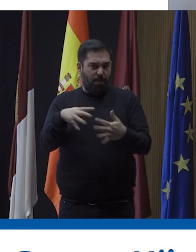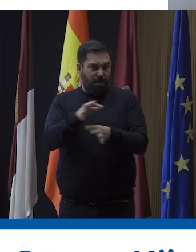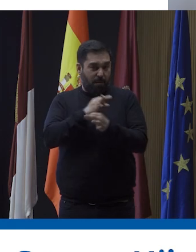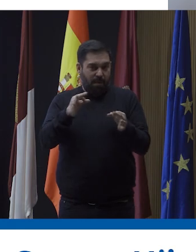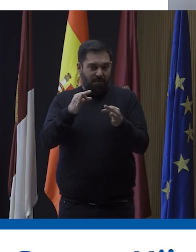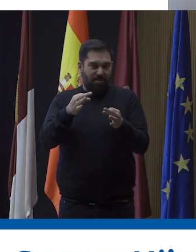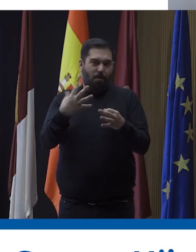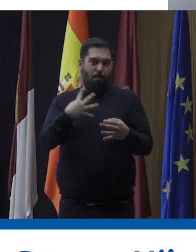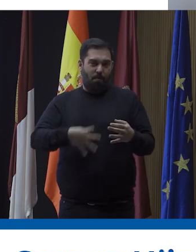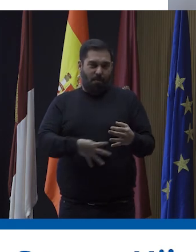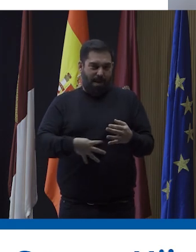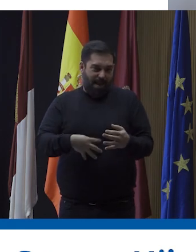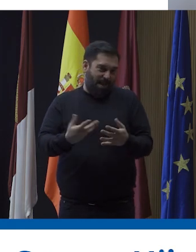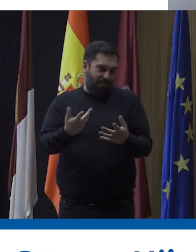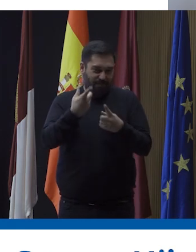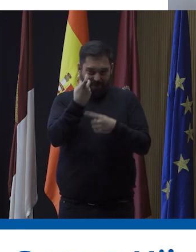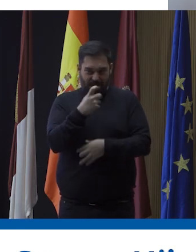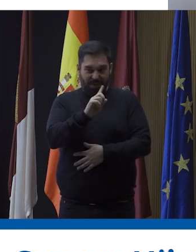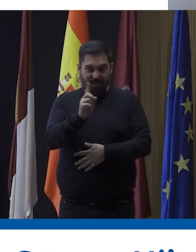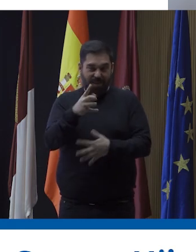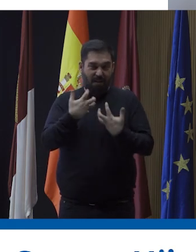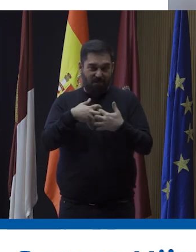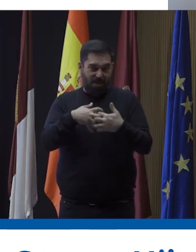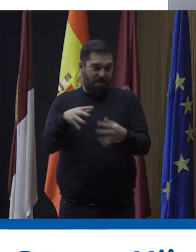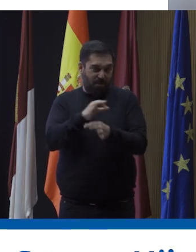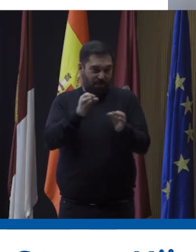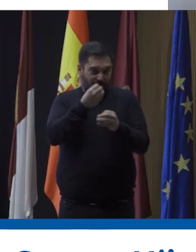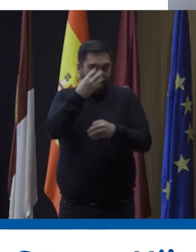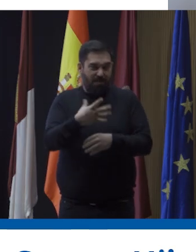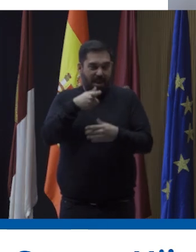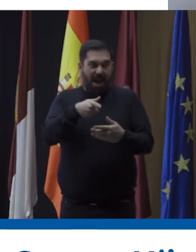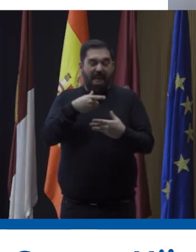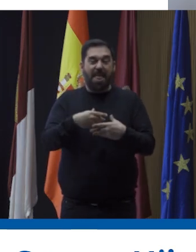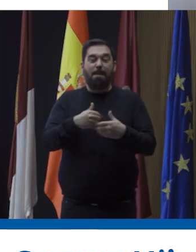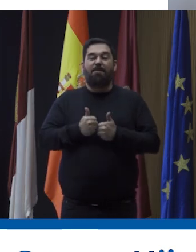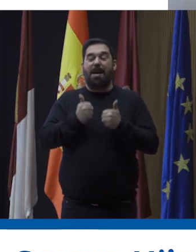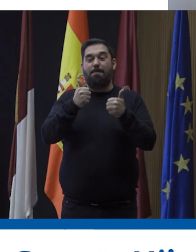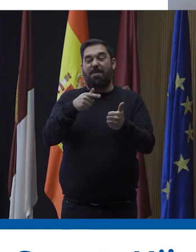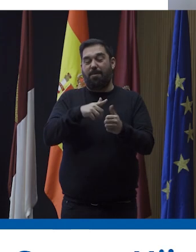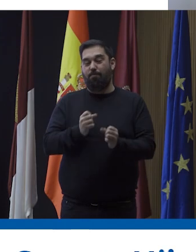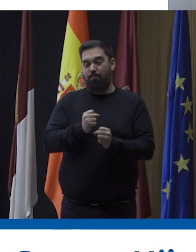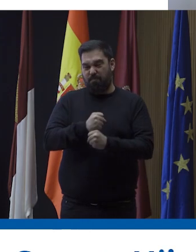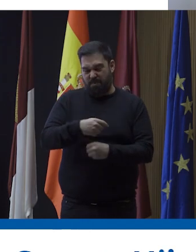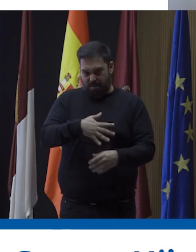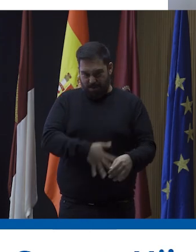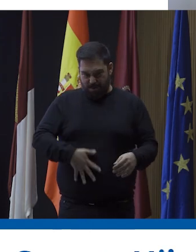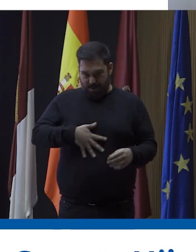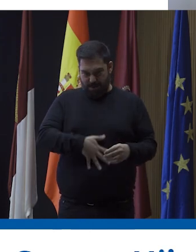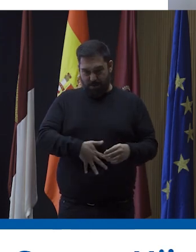de chocolate, sino que funcione bien. Y que se active cuando aumenta mi presión